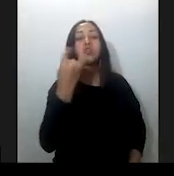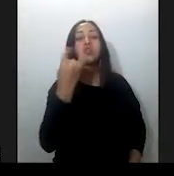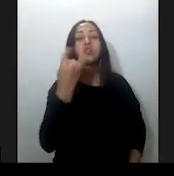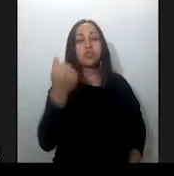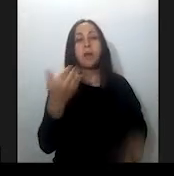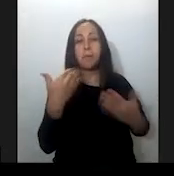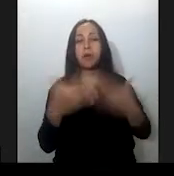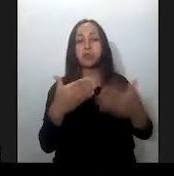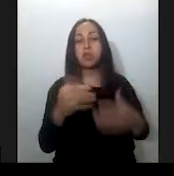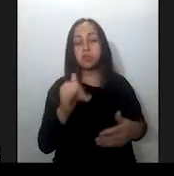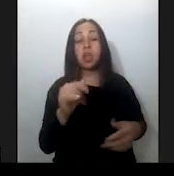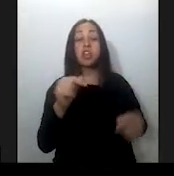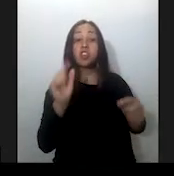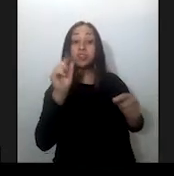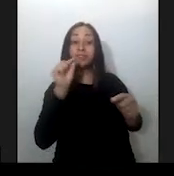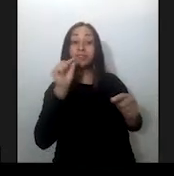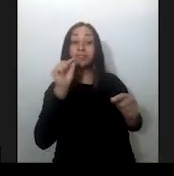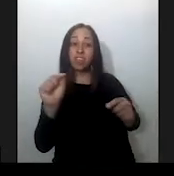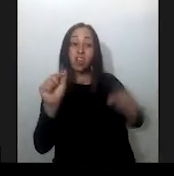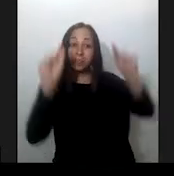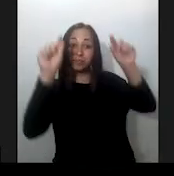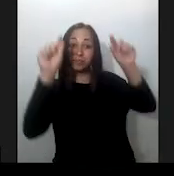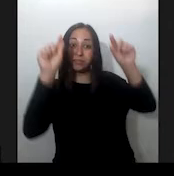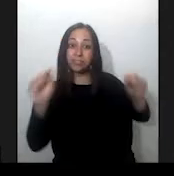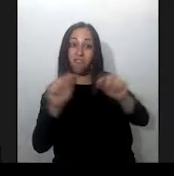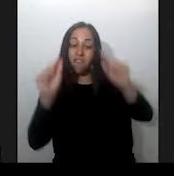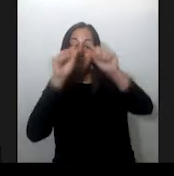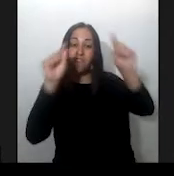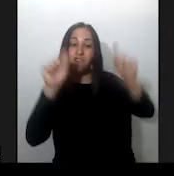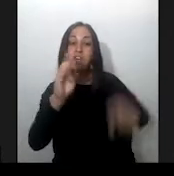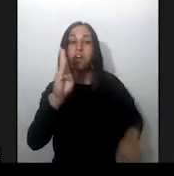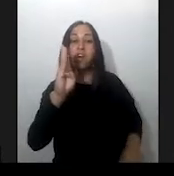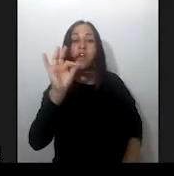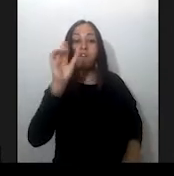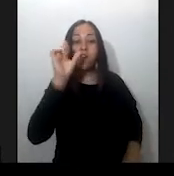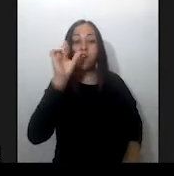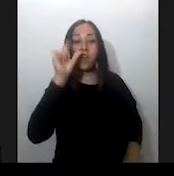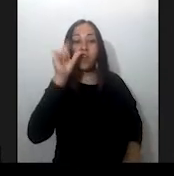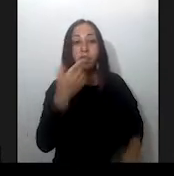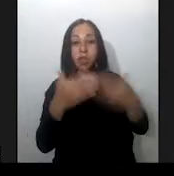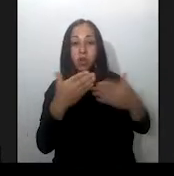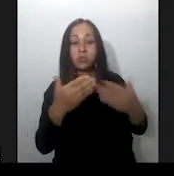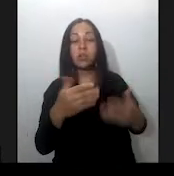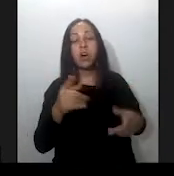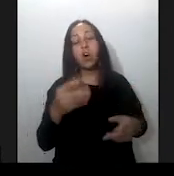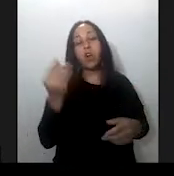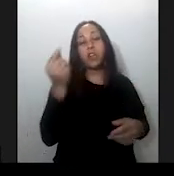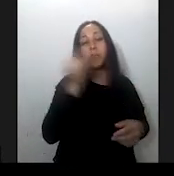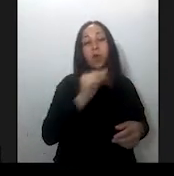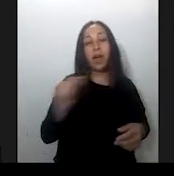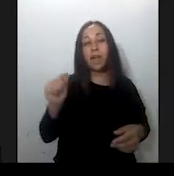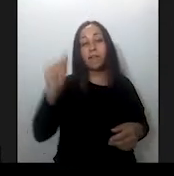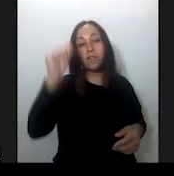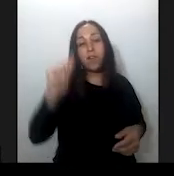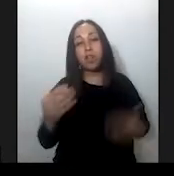Noten que si yo selecciono los bordes, puedo jugar con lo que ya viene Excel de manera predeterminada, o también podríamos dibujar los